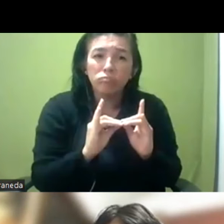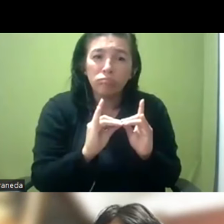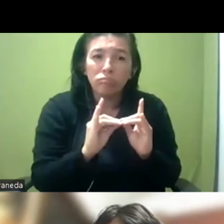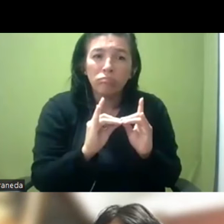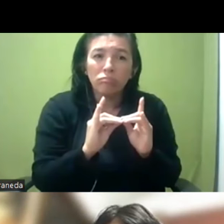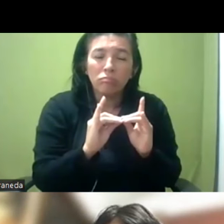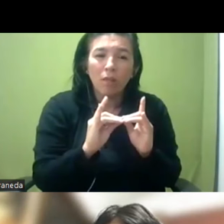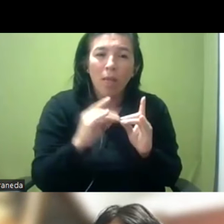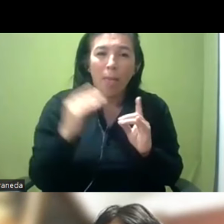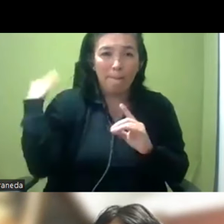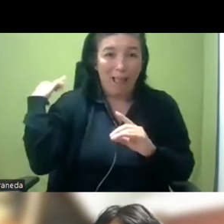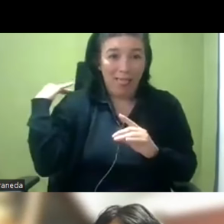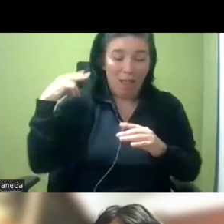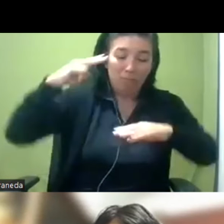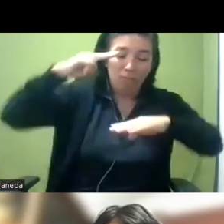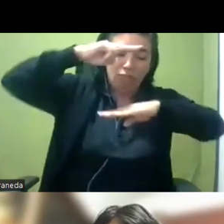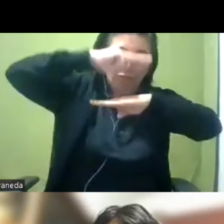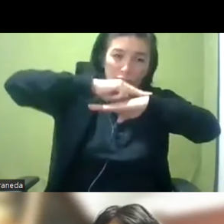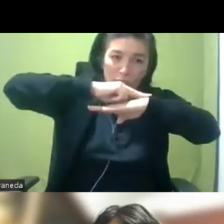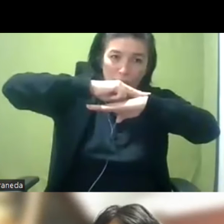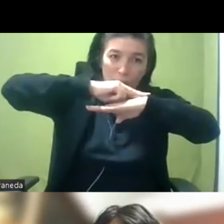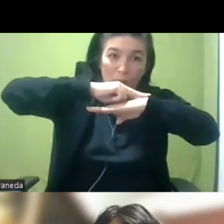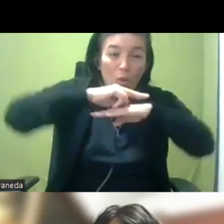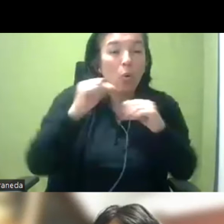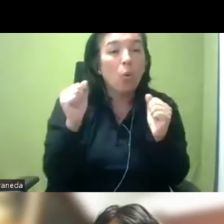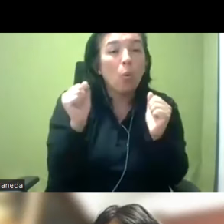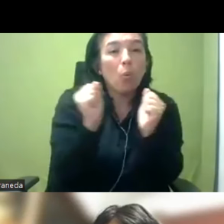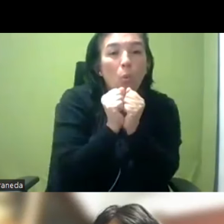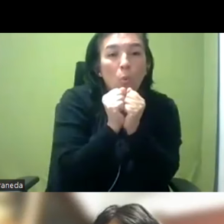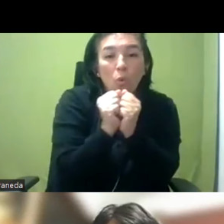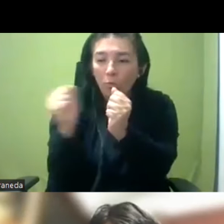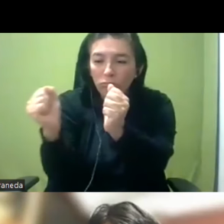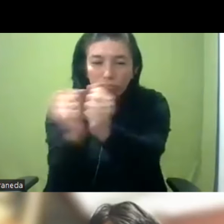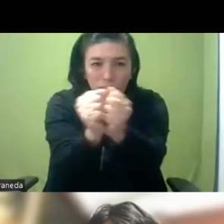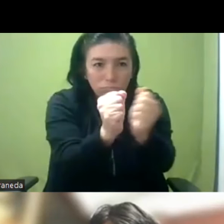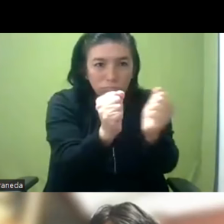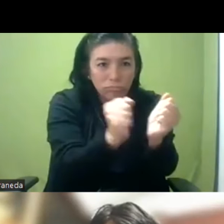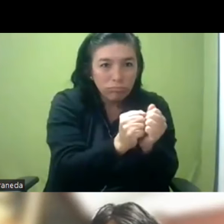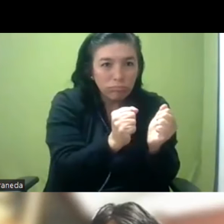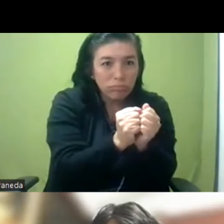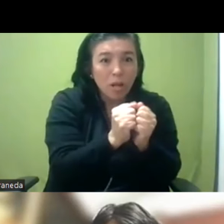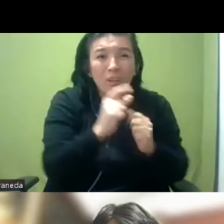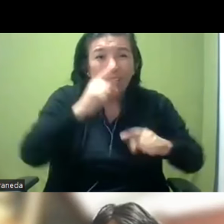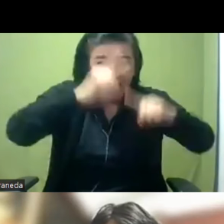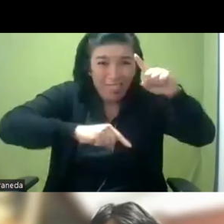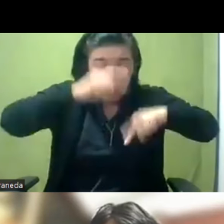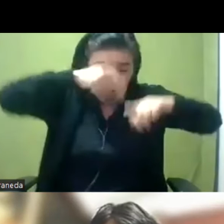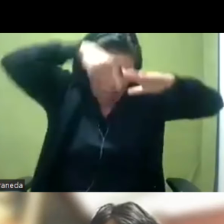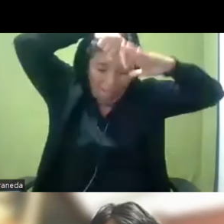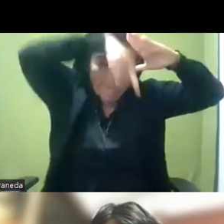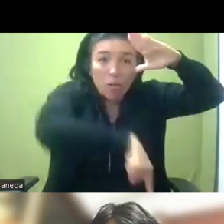espaldas, en conjuntos, no a mucha profundidad.